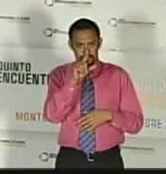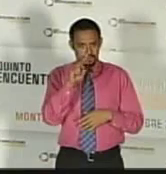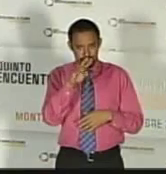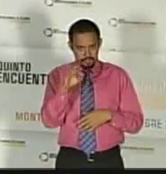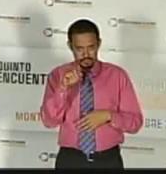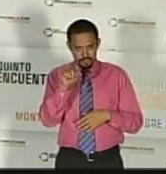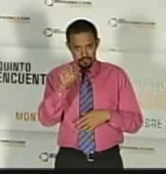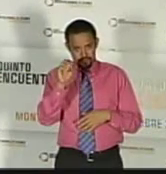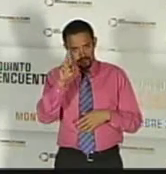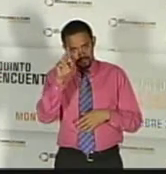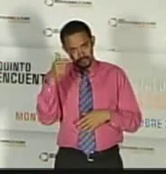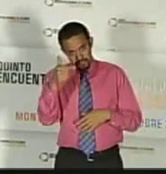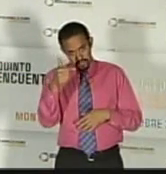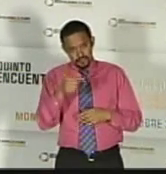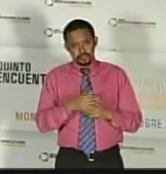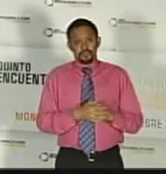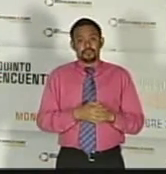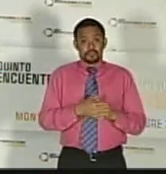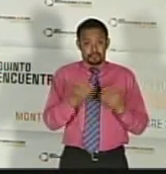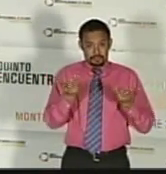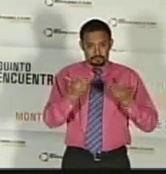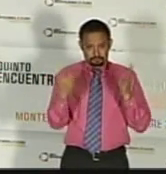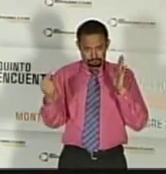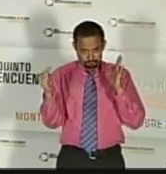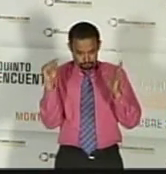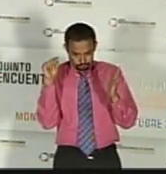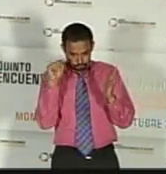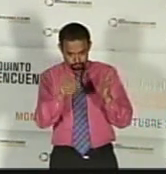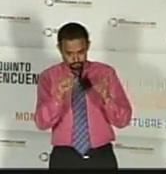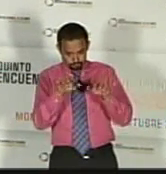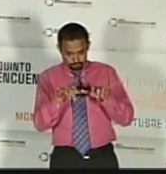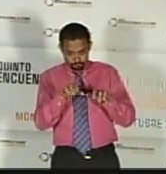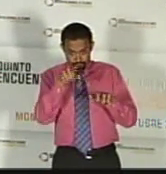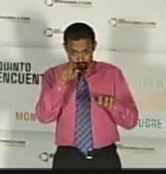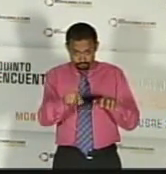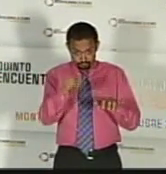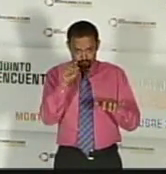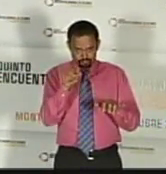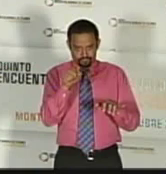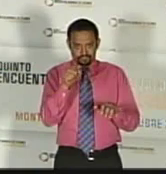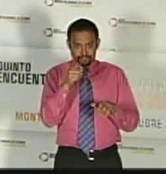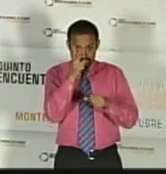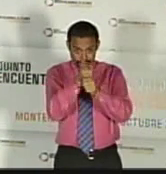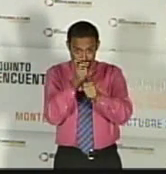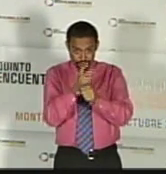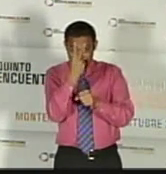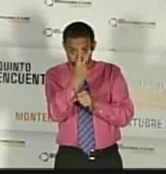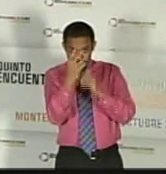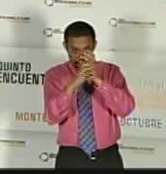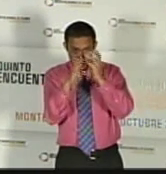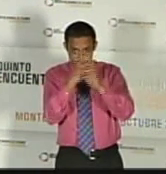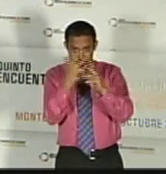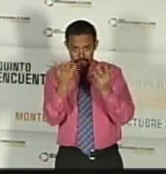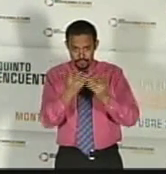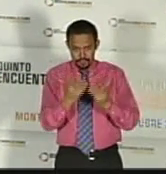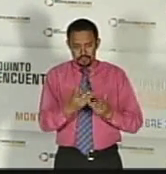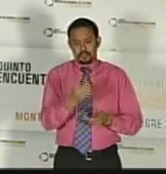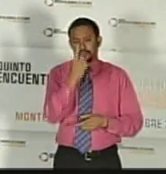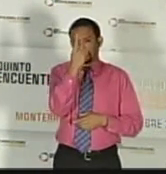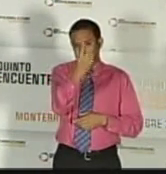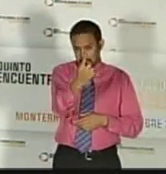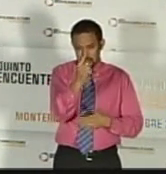o evolve.org, le van a dar clic ahí y les vamos a invitar a hacer dos cosas. Uno es